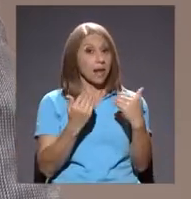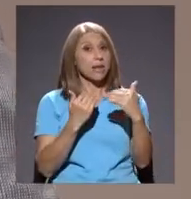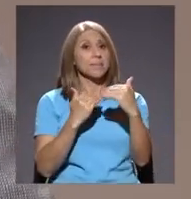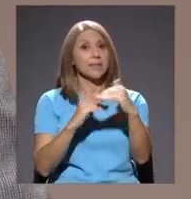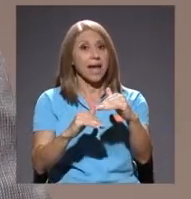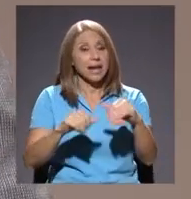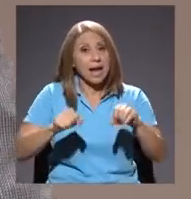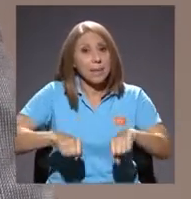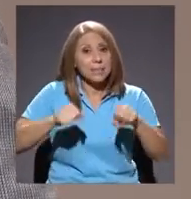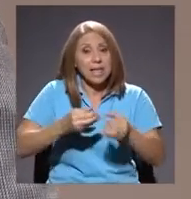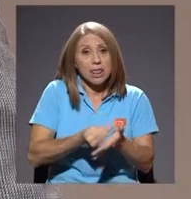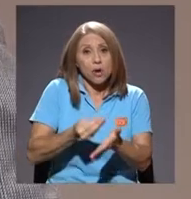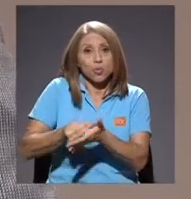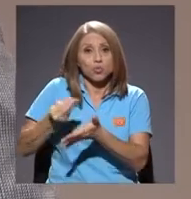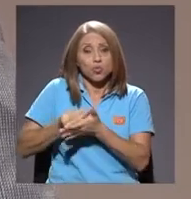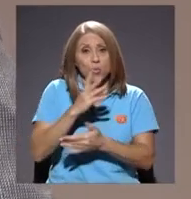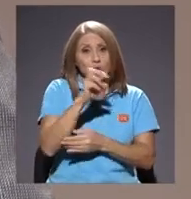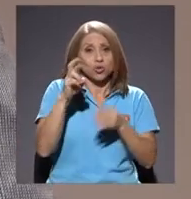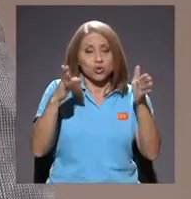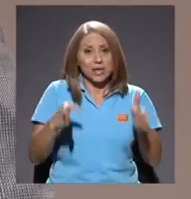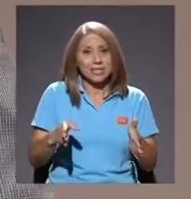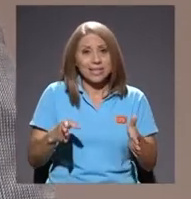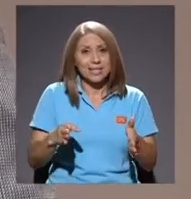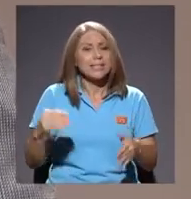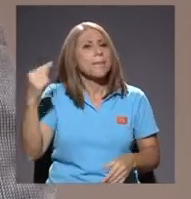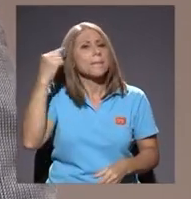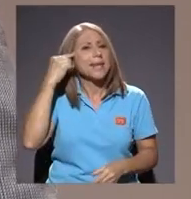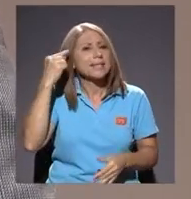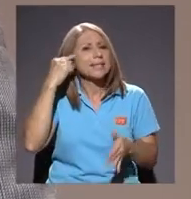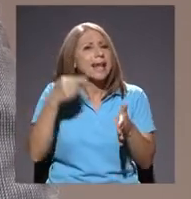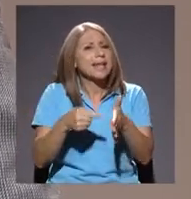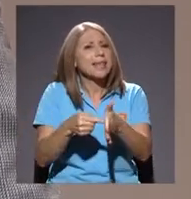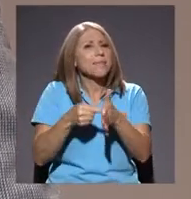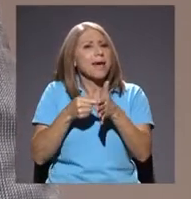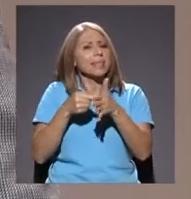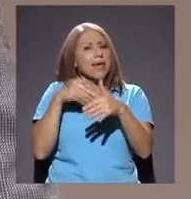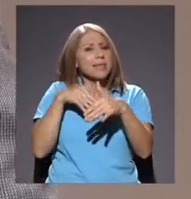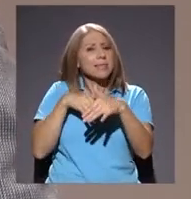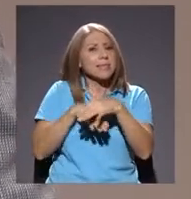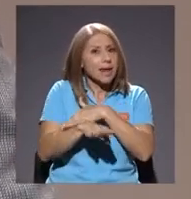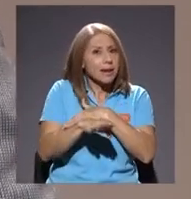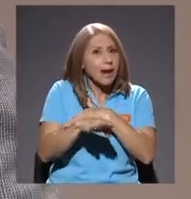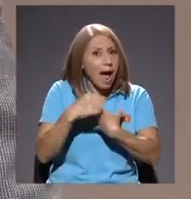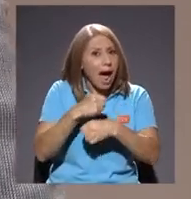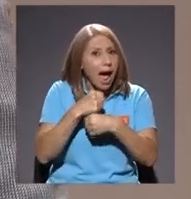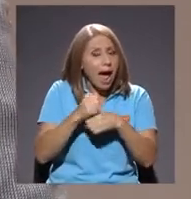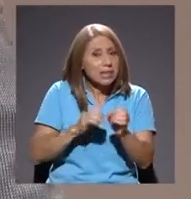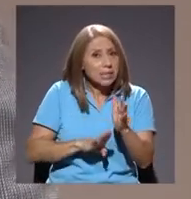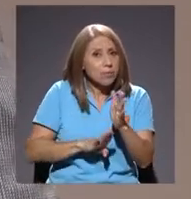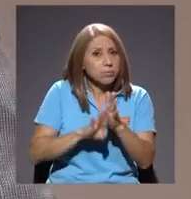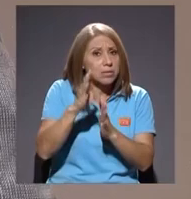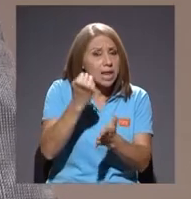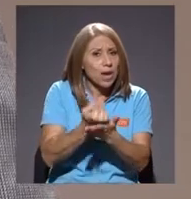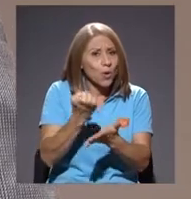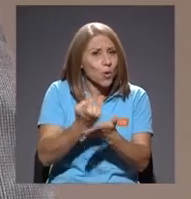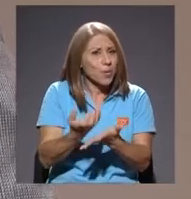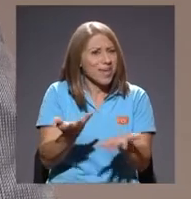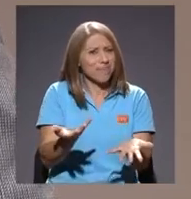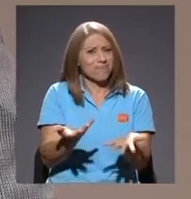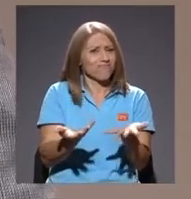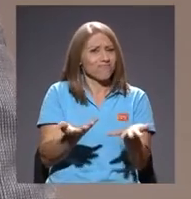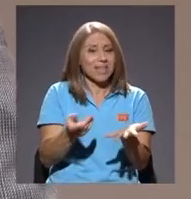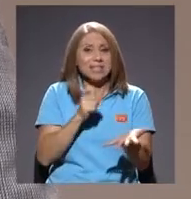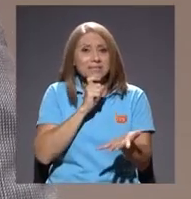pensar en que la demanda interna sea un factor que haga que la economía crezca es difícil de